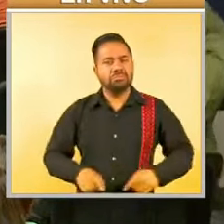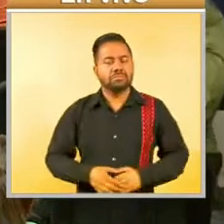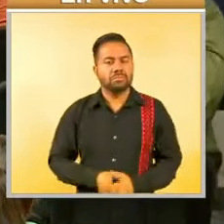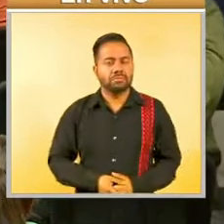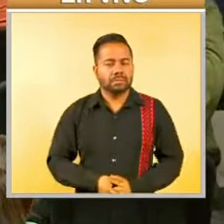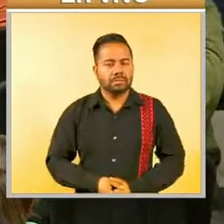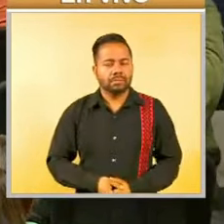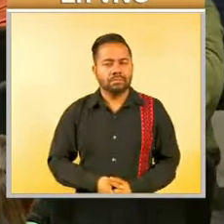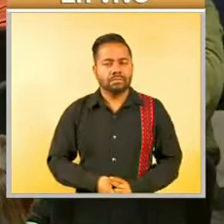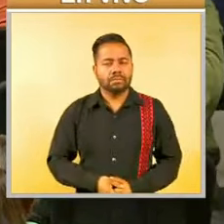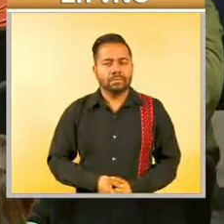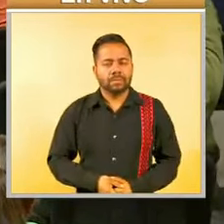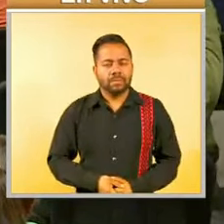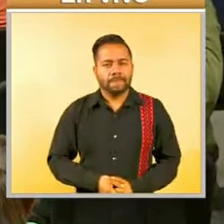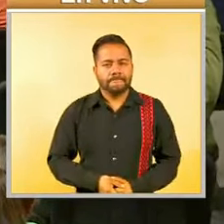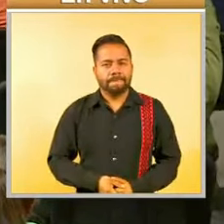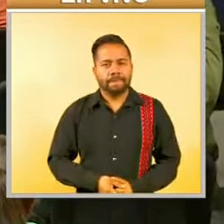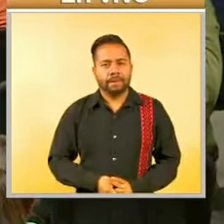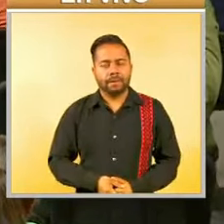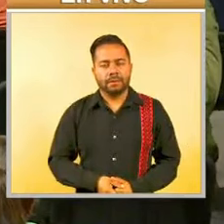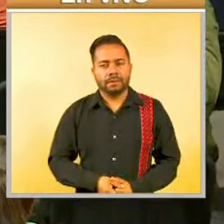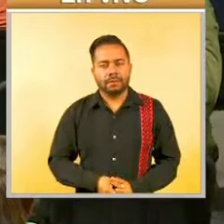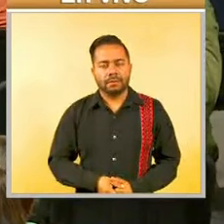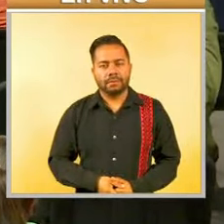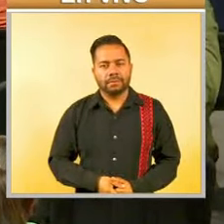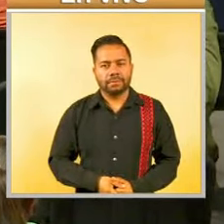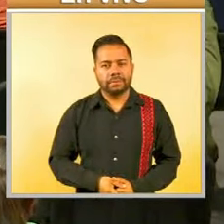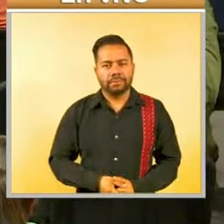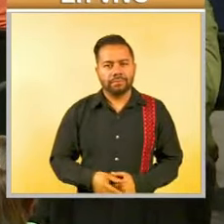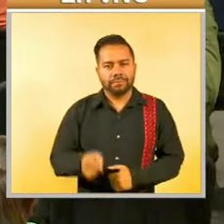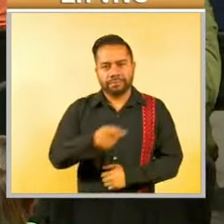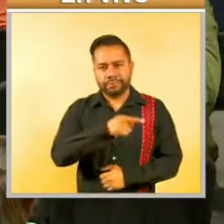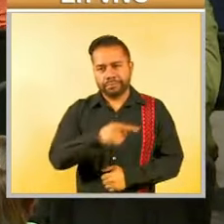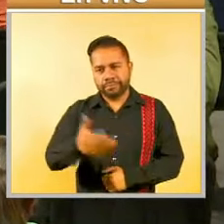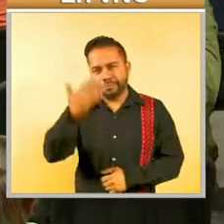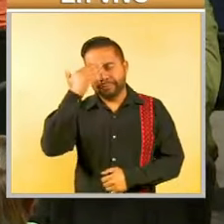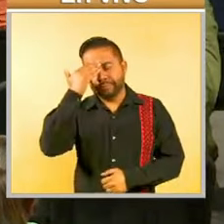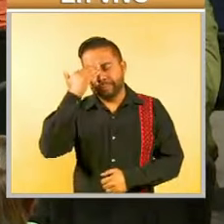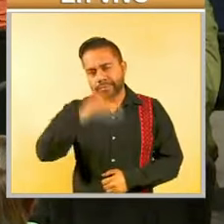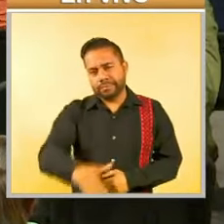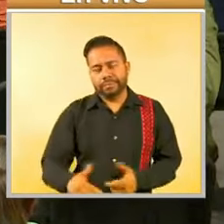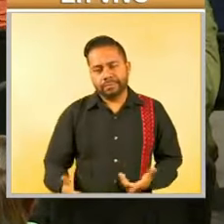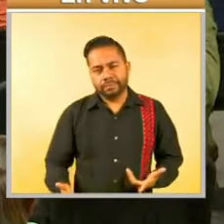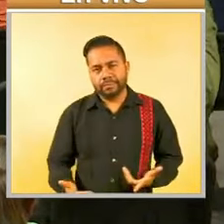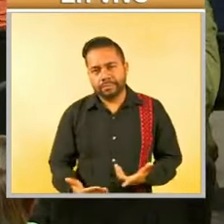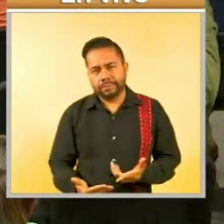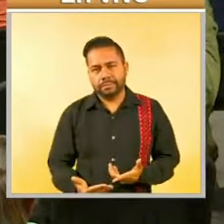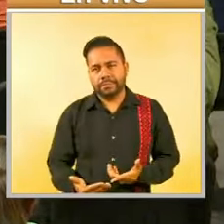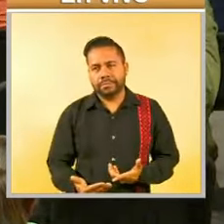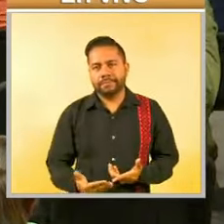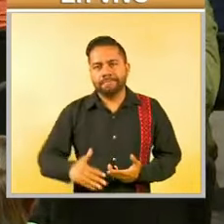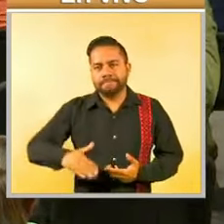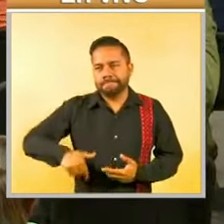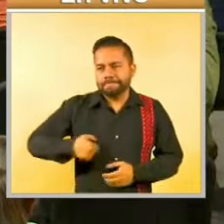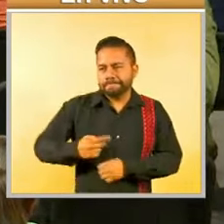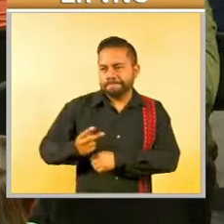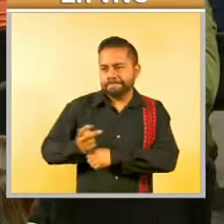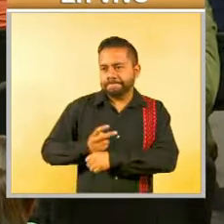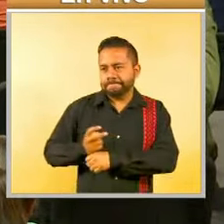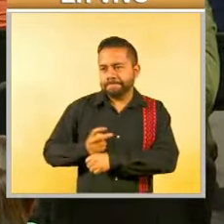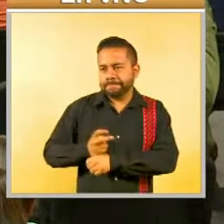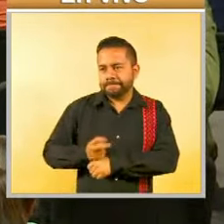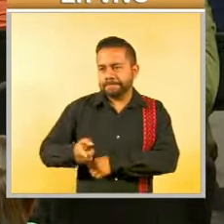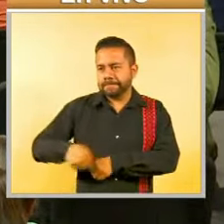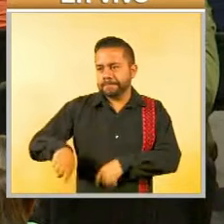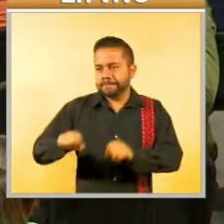poder quién o bien sabemos queuna forma levantaron en las últimas investigaciones que hemos hecho pues